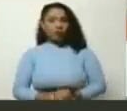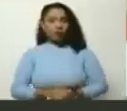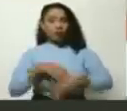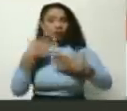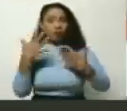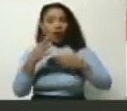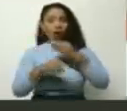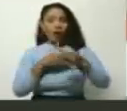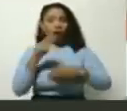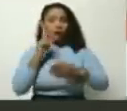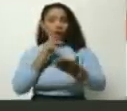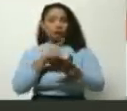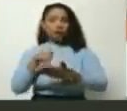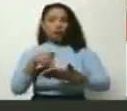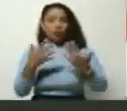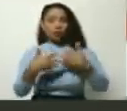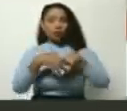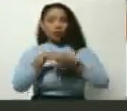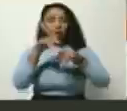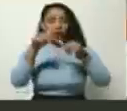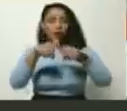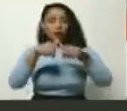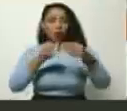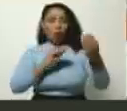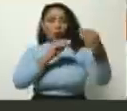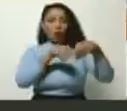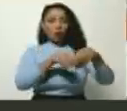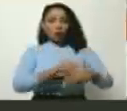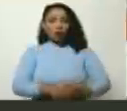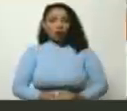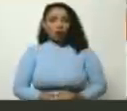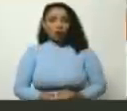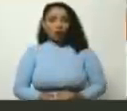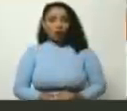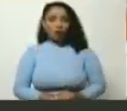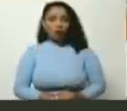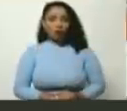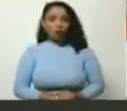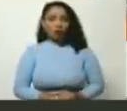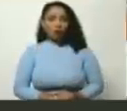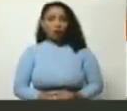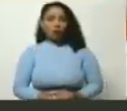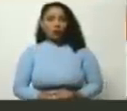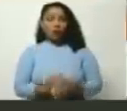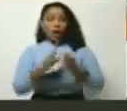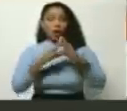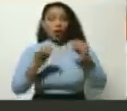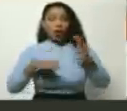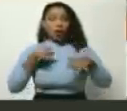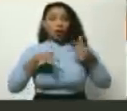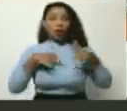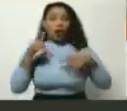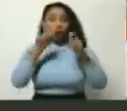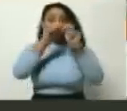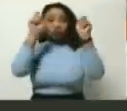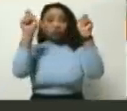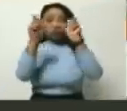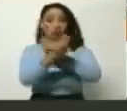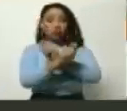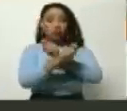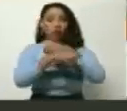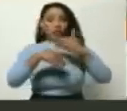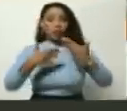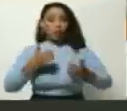formará parte integrante de este acuerdo. A todo evento, la modificación unilateral